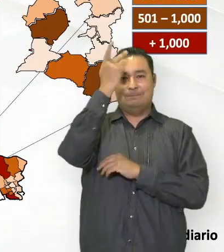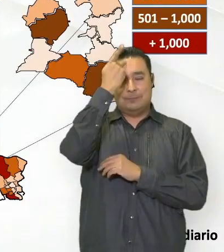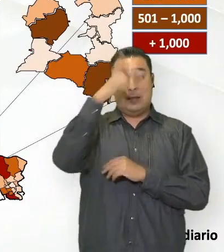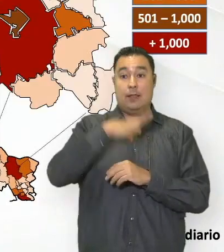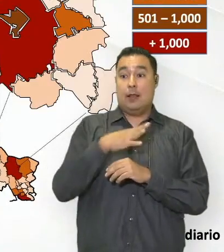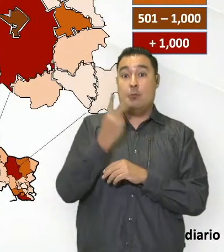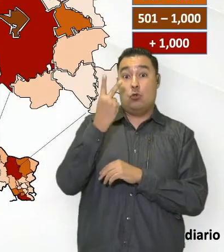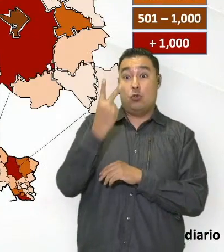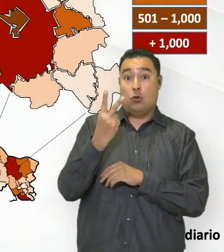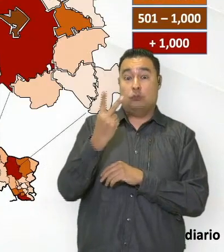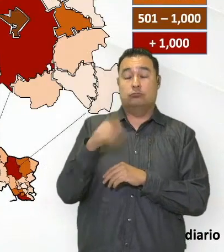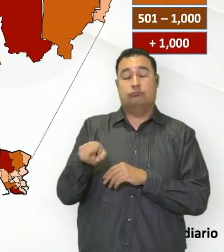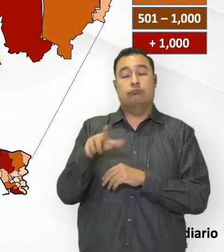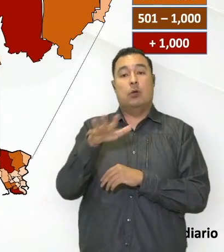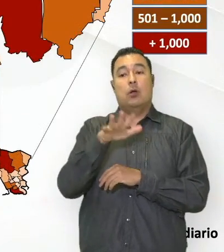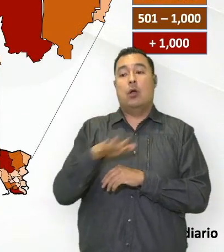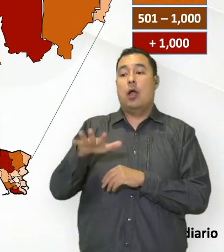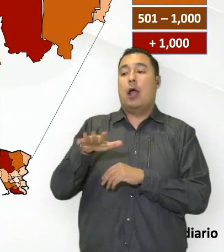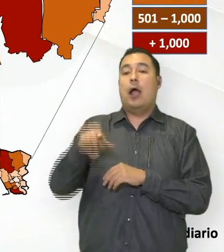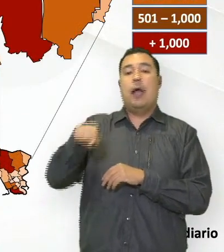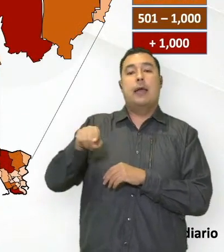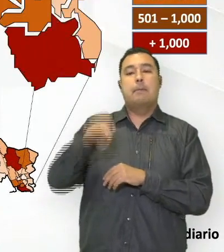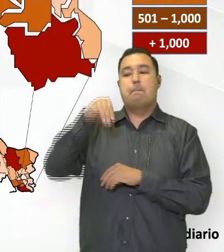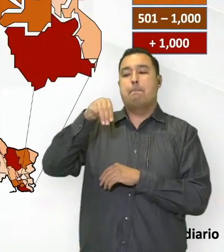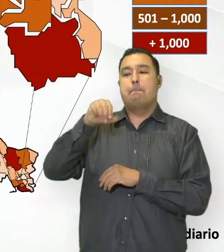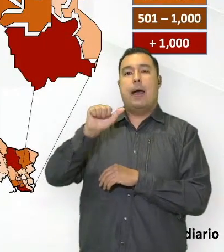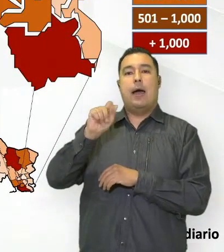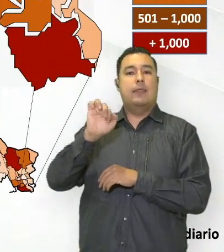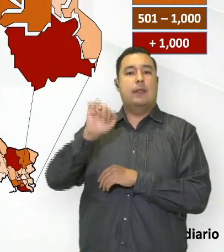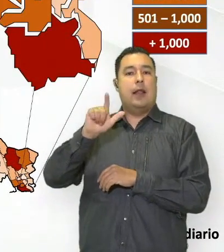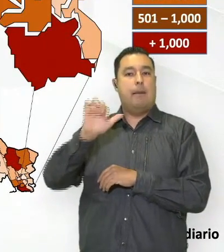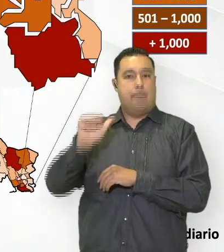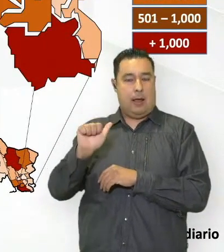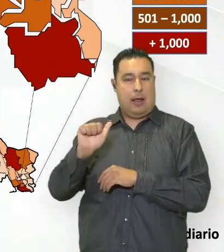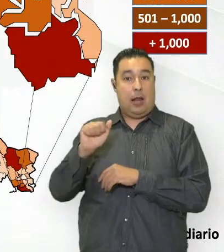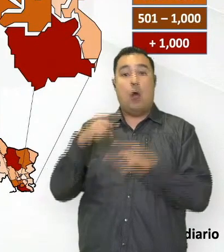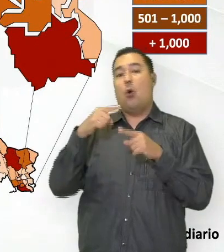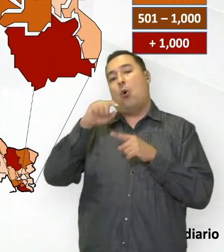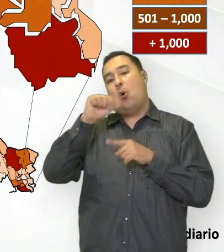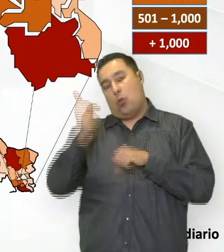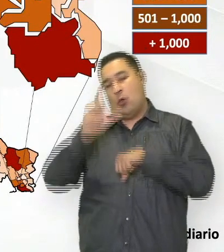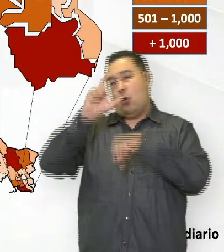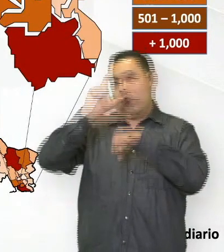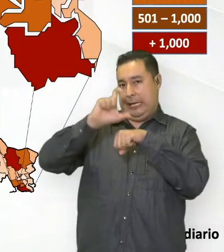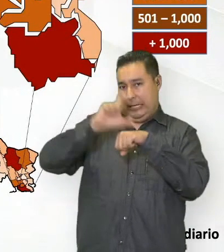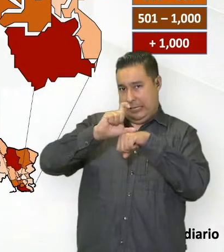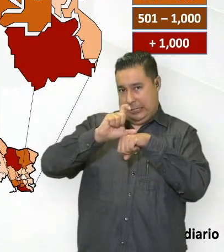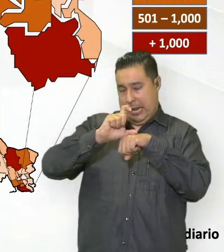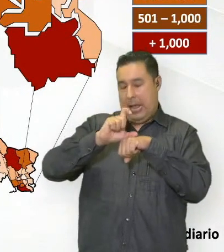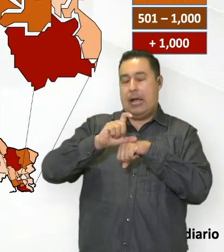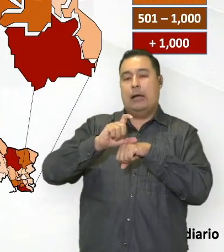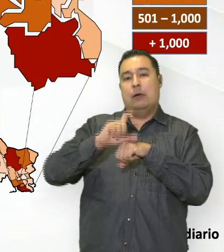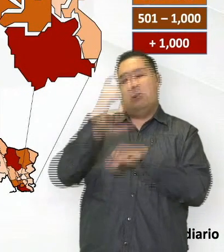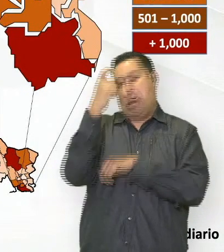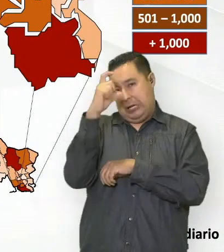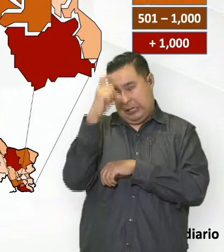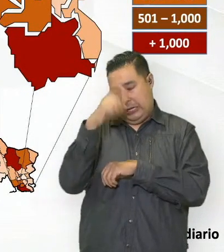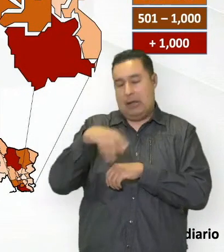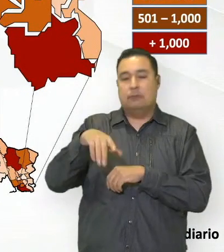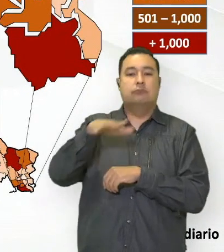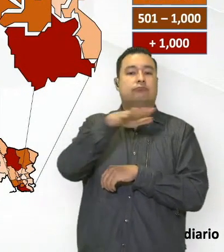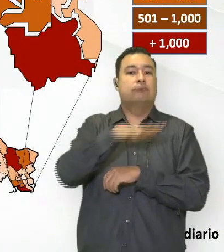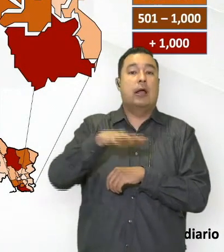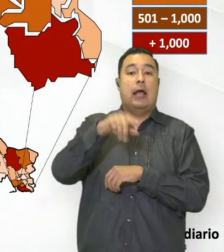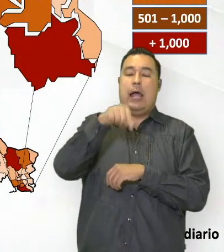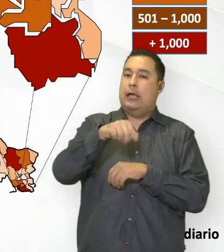tenemos dos casos uno en el municipio de matlapa uno en el municipio de xilitla que también aquí es de los municipios que en las